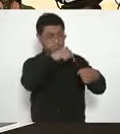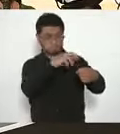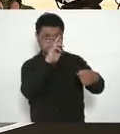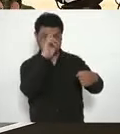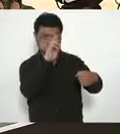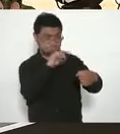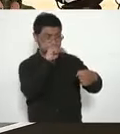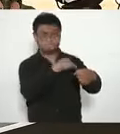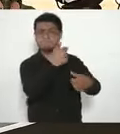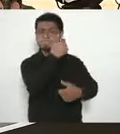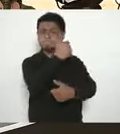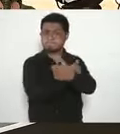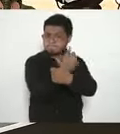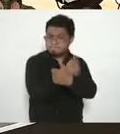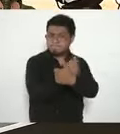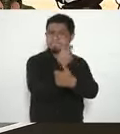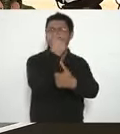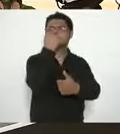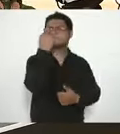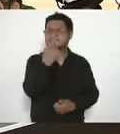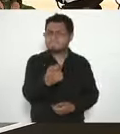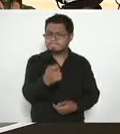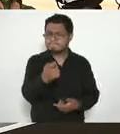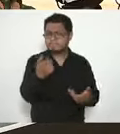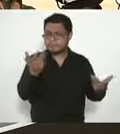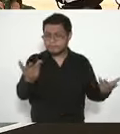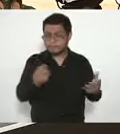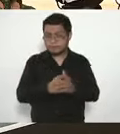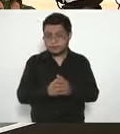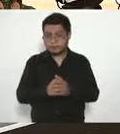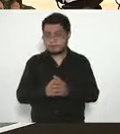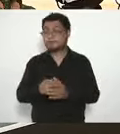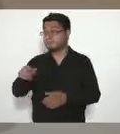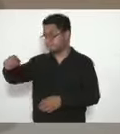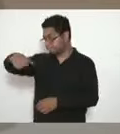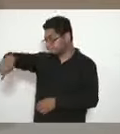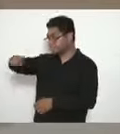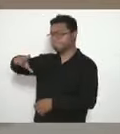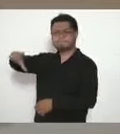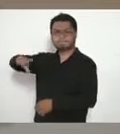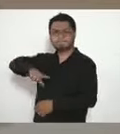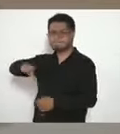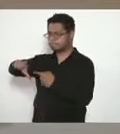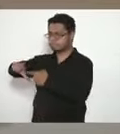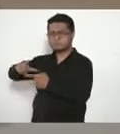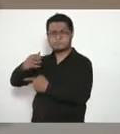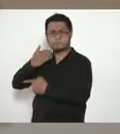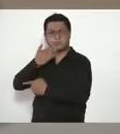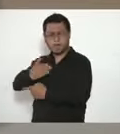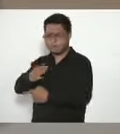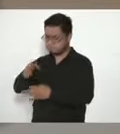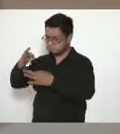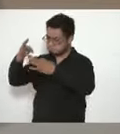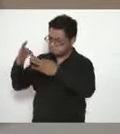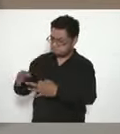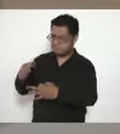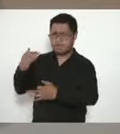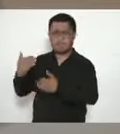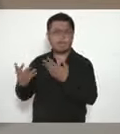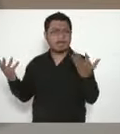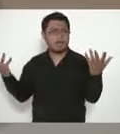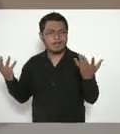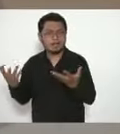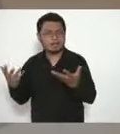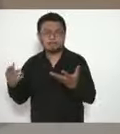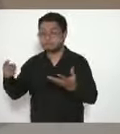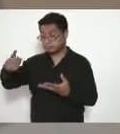competencia. Esto obliga a que el que está en el gobierno haga bien las cosas si quiere que su